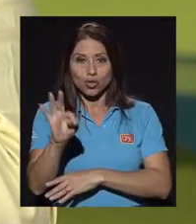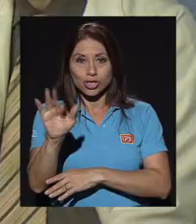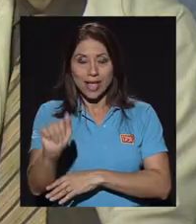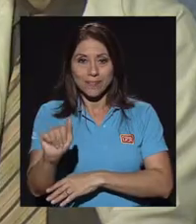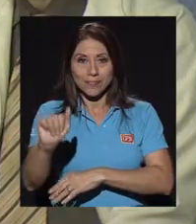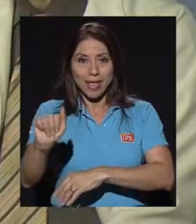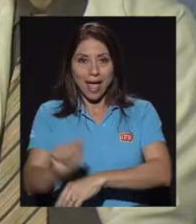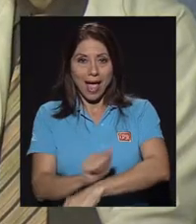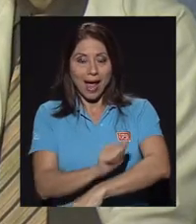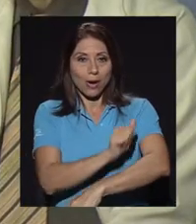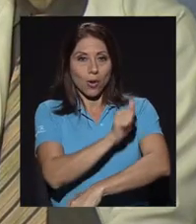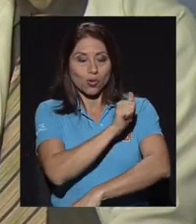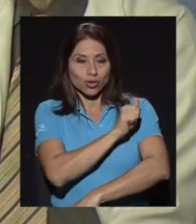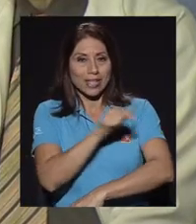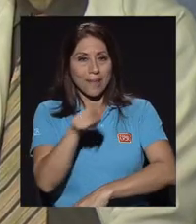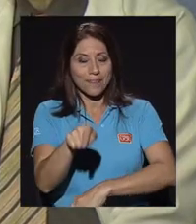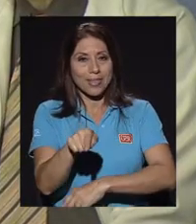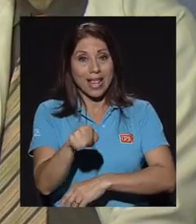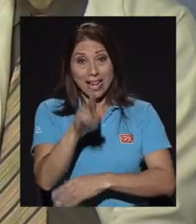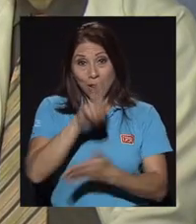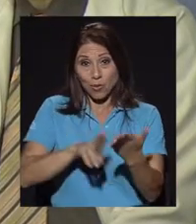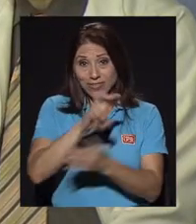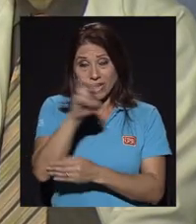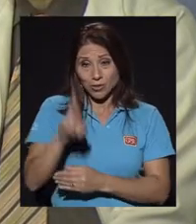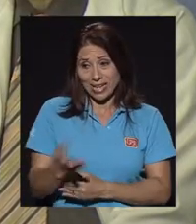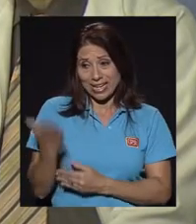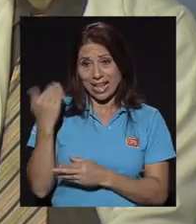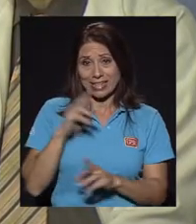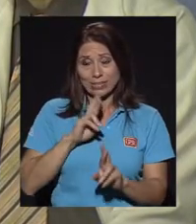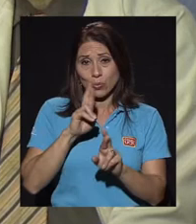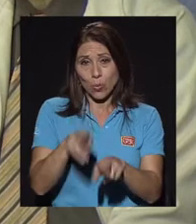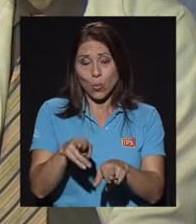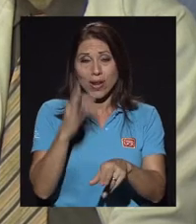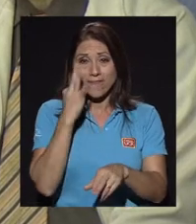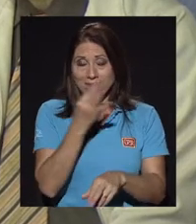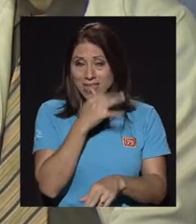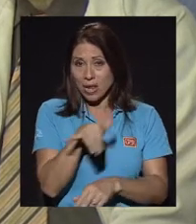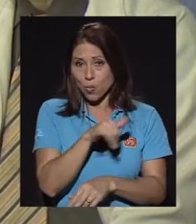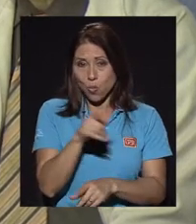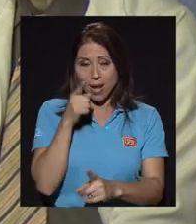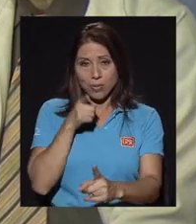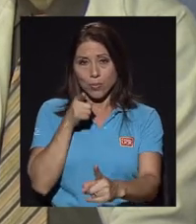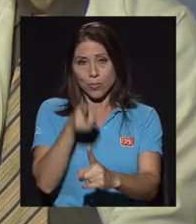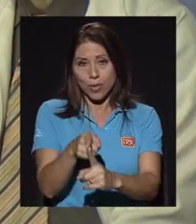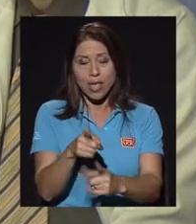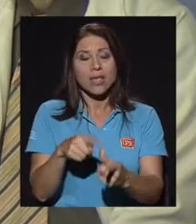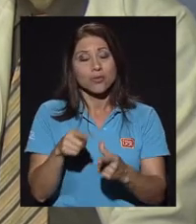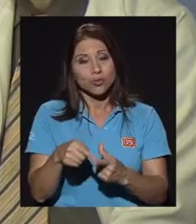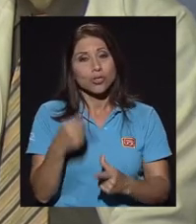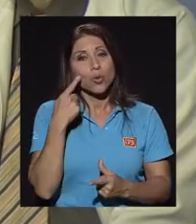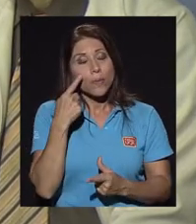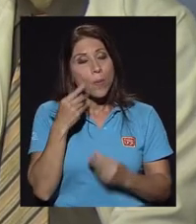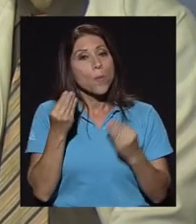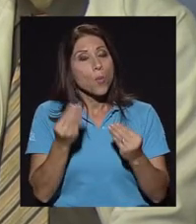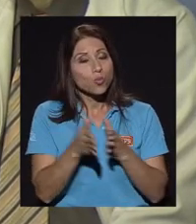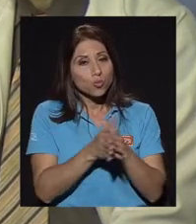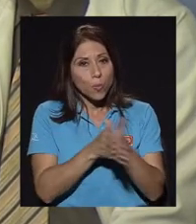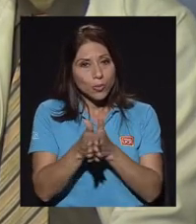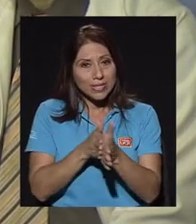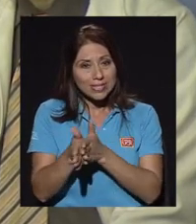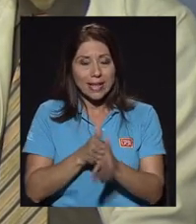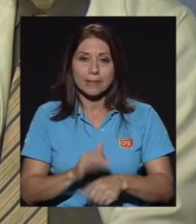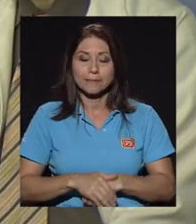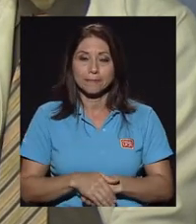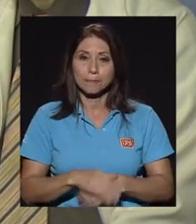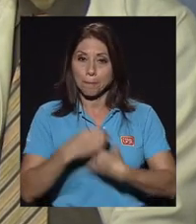actualmente, actualmente no, ya hace mucho fue donada para ese fin. Entonces, pues en ese aspecto lo veo mucho potencial.